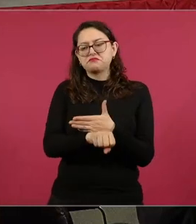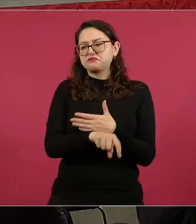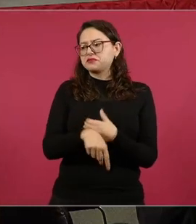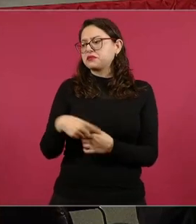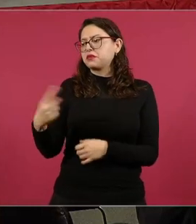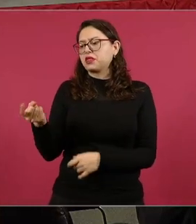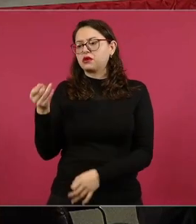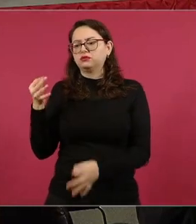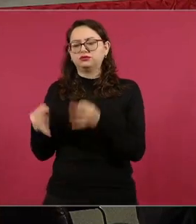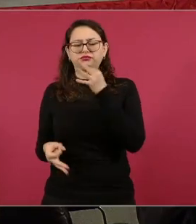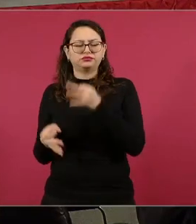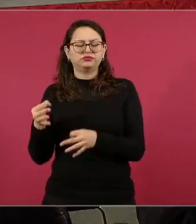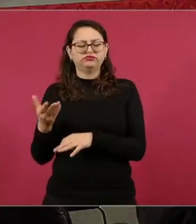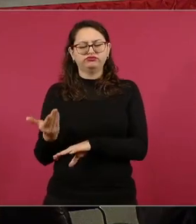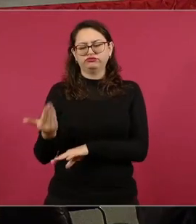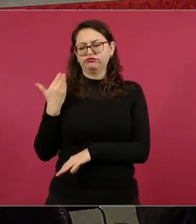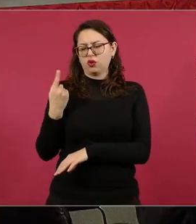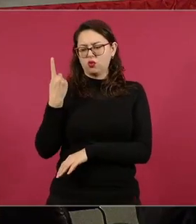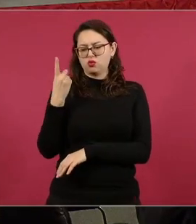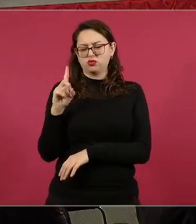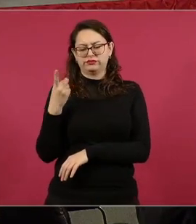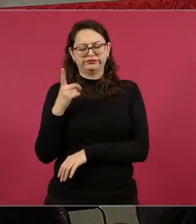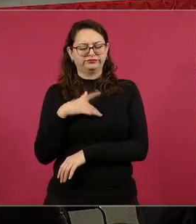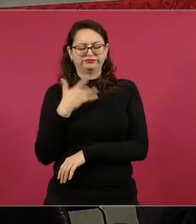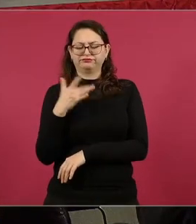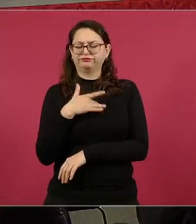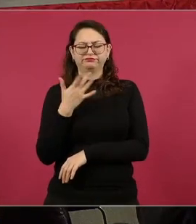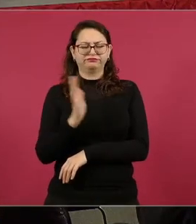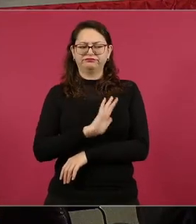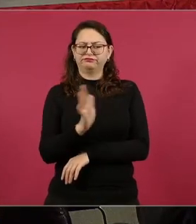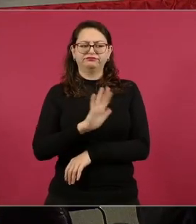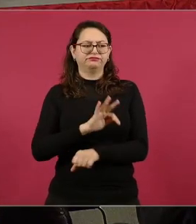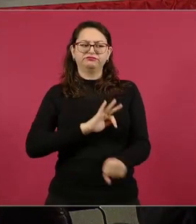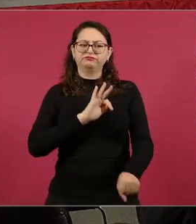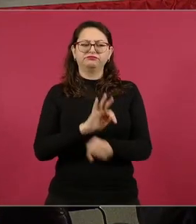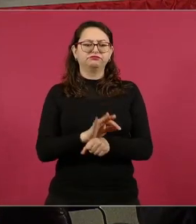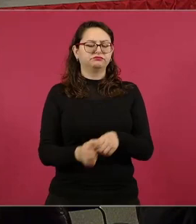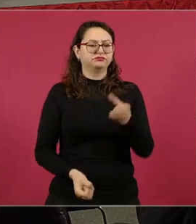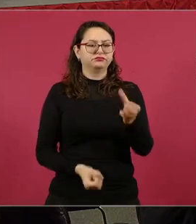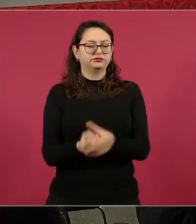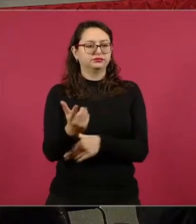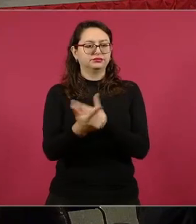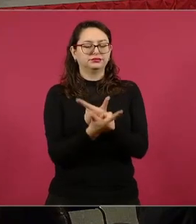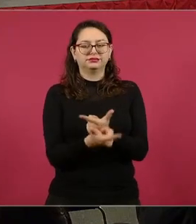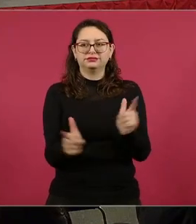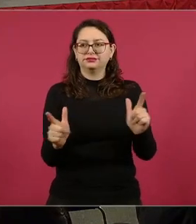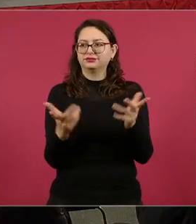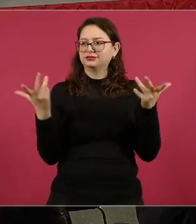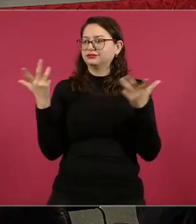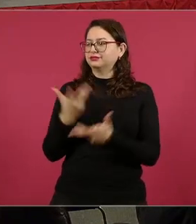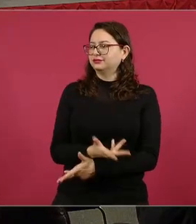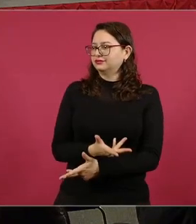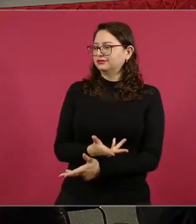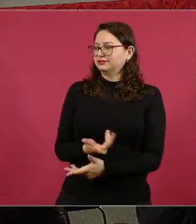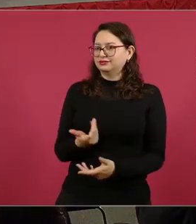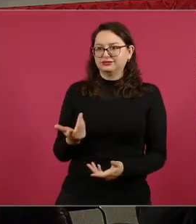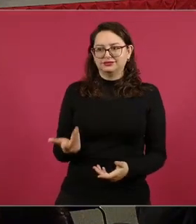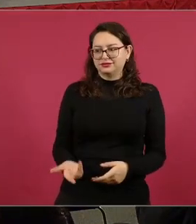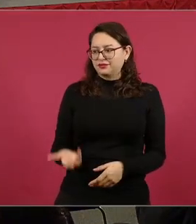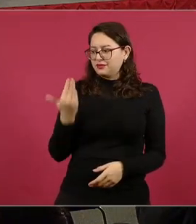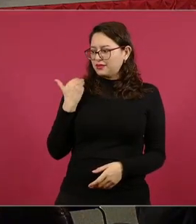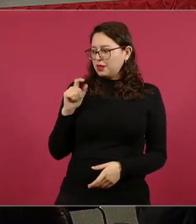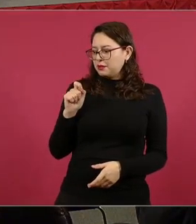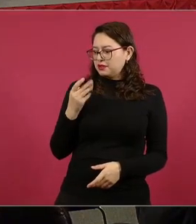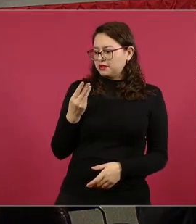tras decidir no vincularlo a proceso luego de ser detenido tanto por la Fiscalía General de la República como Sedena el 23